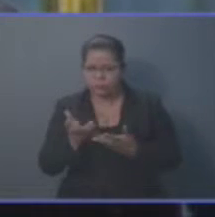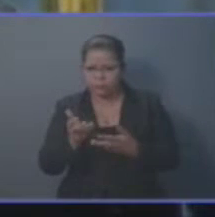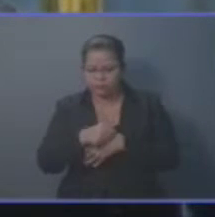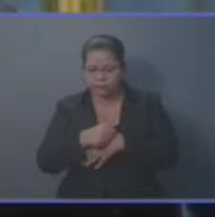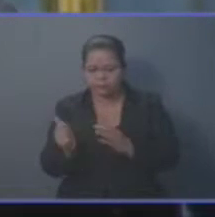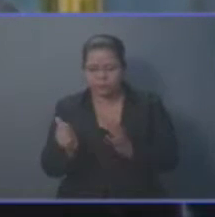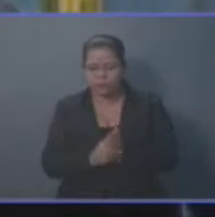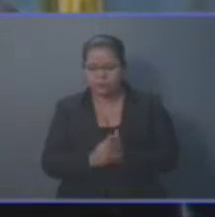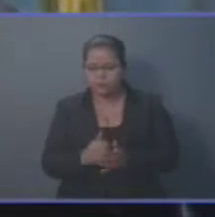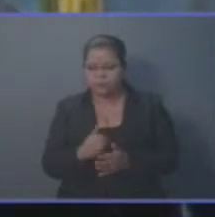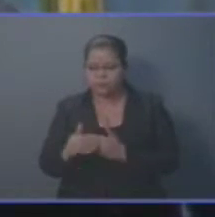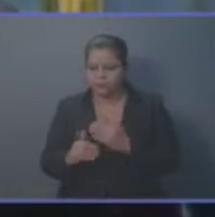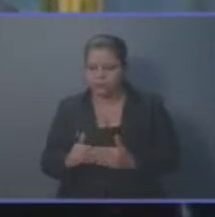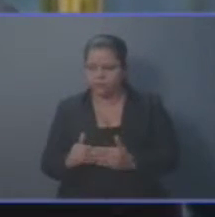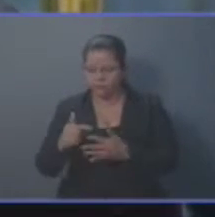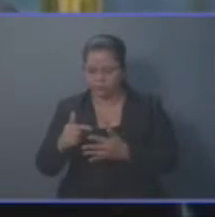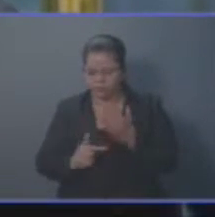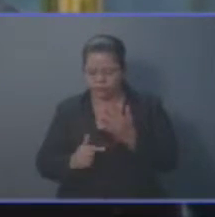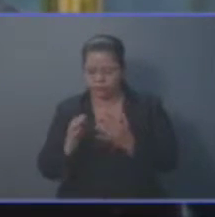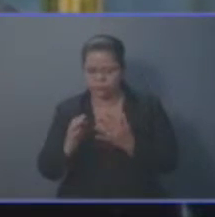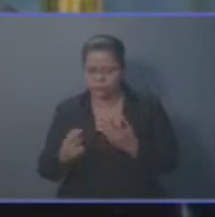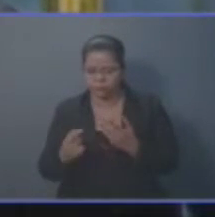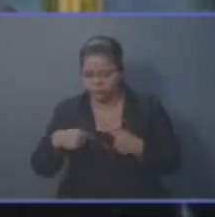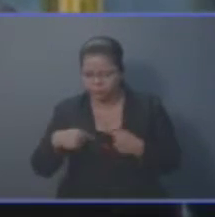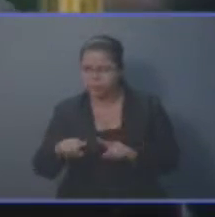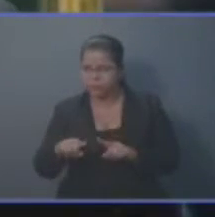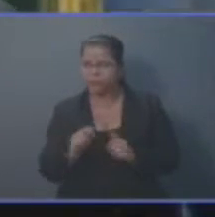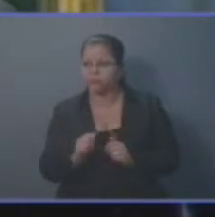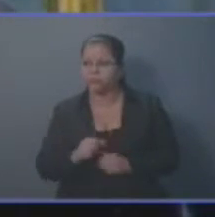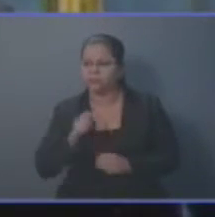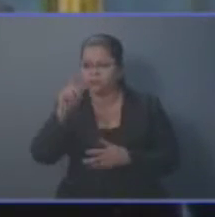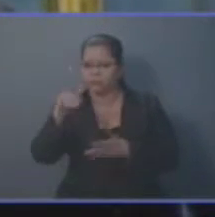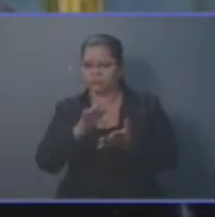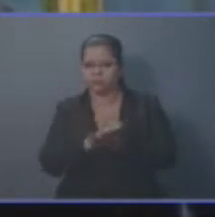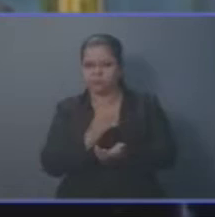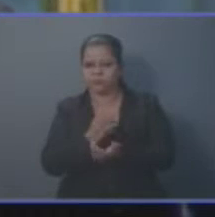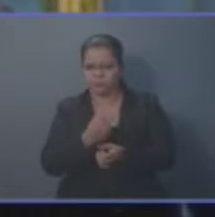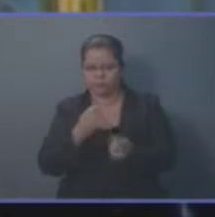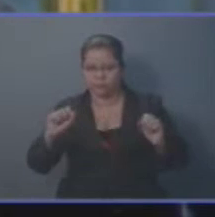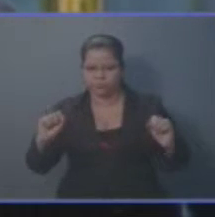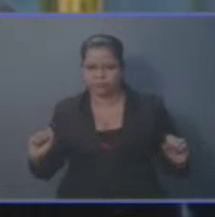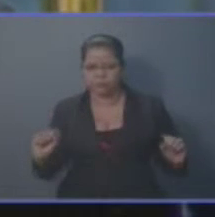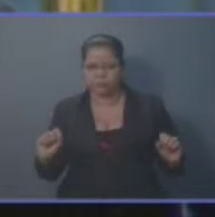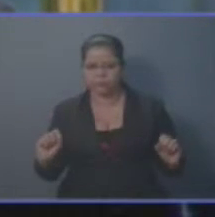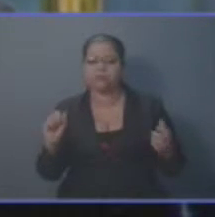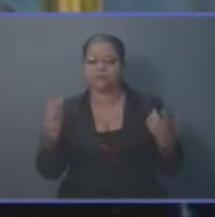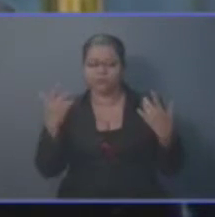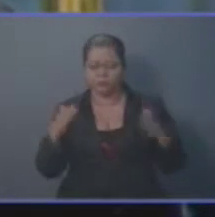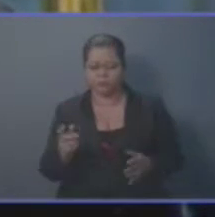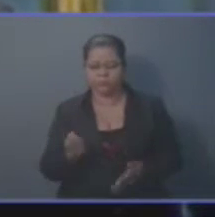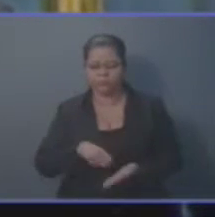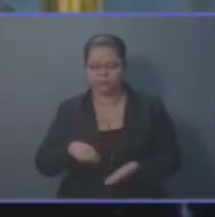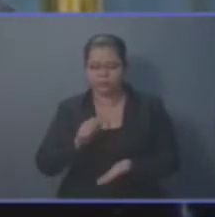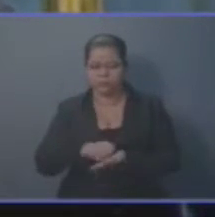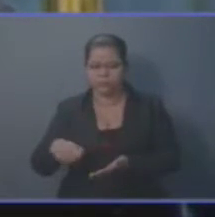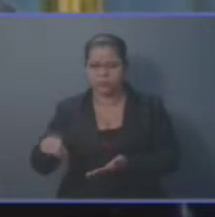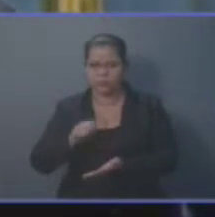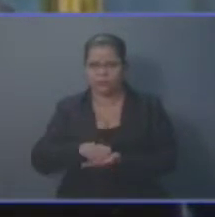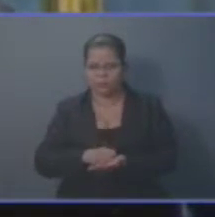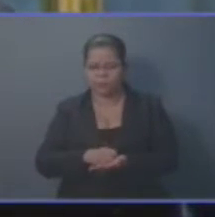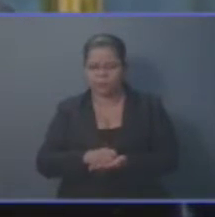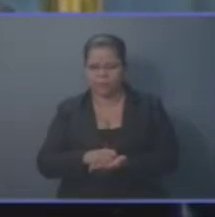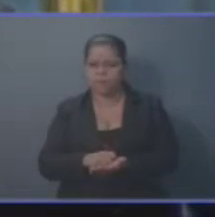legislativo para los efectos legales consiguientes. Dios, unión, libertad, y tiene la